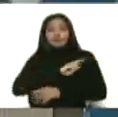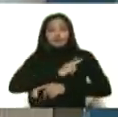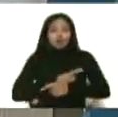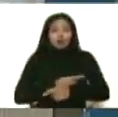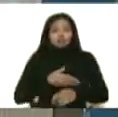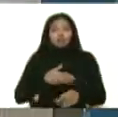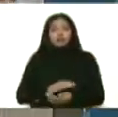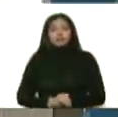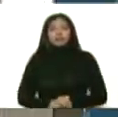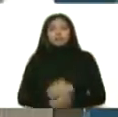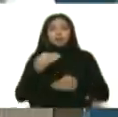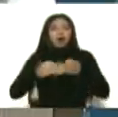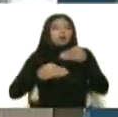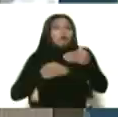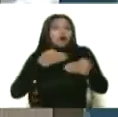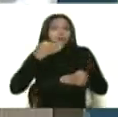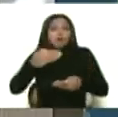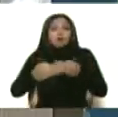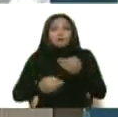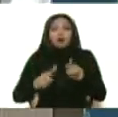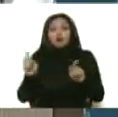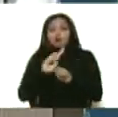ir por pasos y sin ir